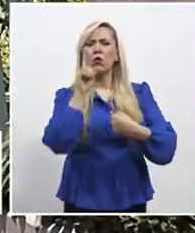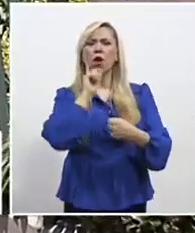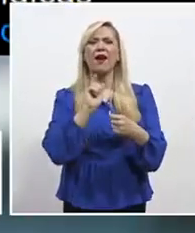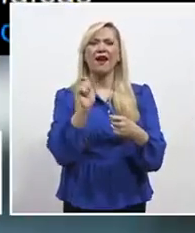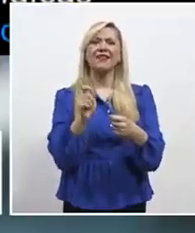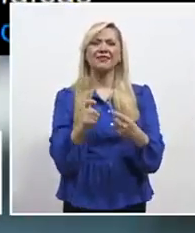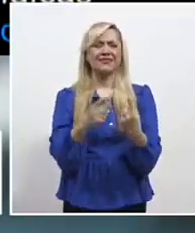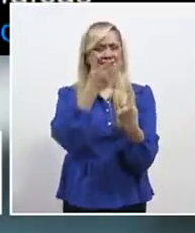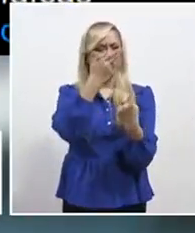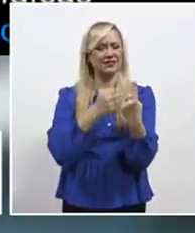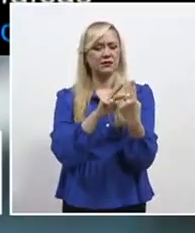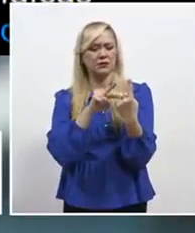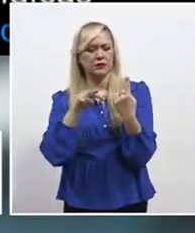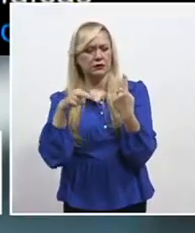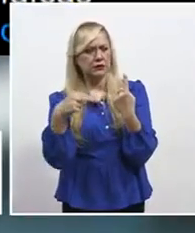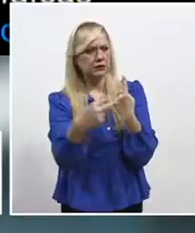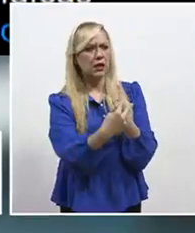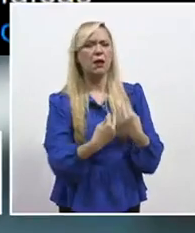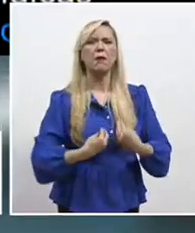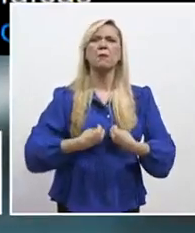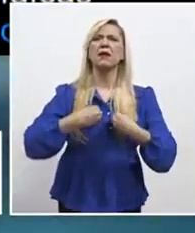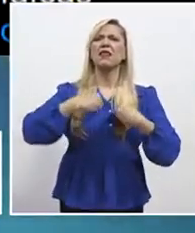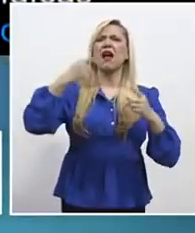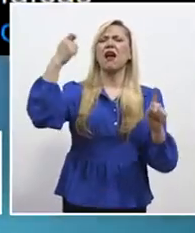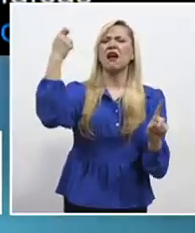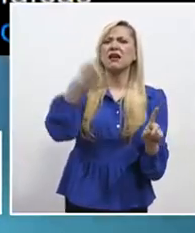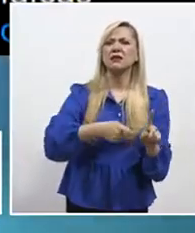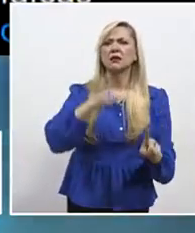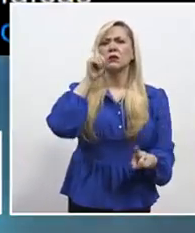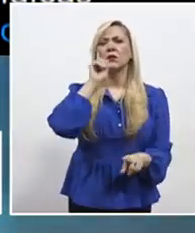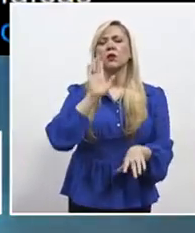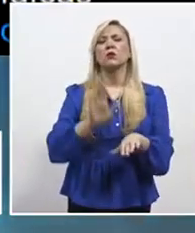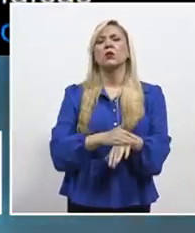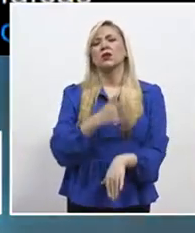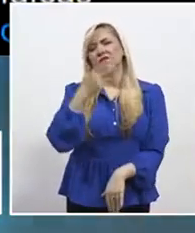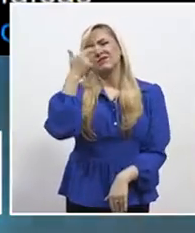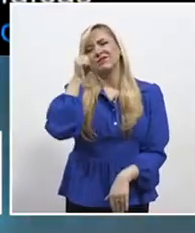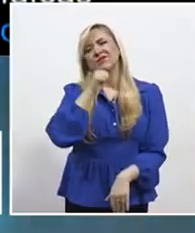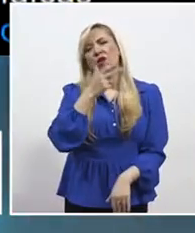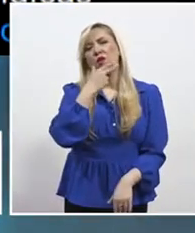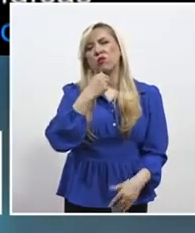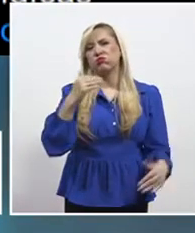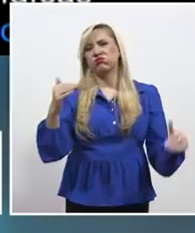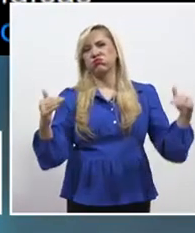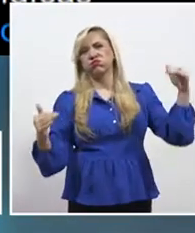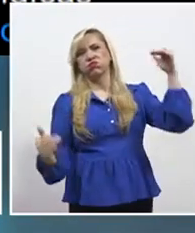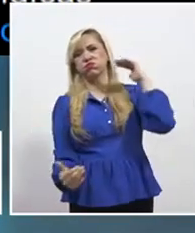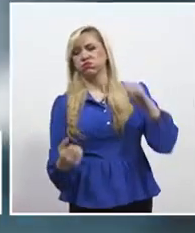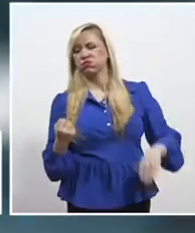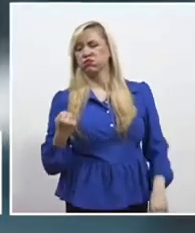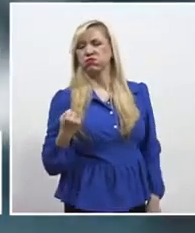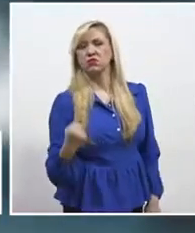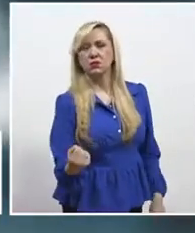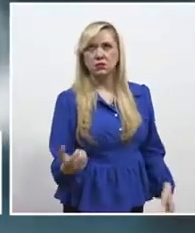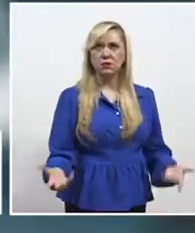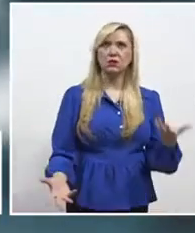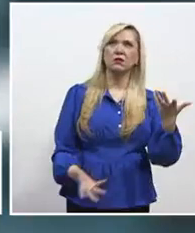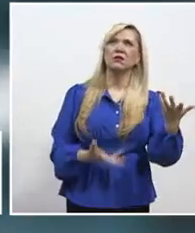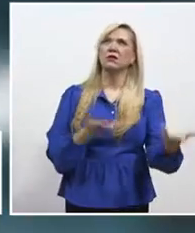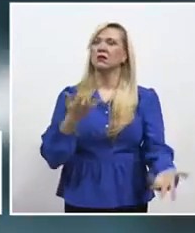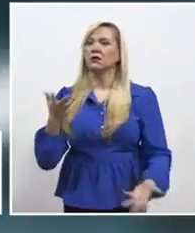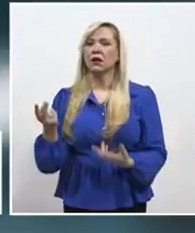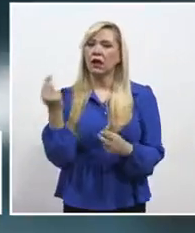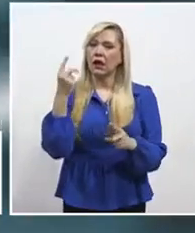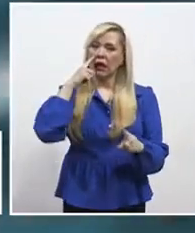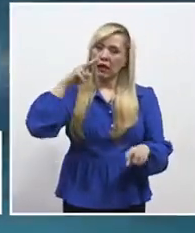de justicia debe identificar las situaciones de poder que por cuestiones de género den cuenta de un desequilibrio entre las partes en conflicto.